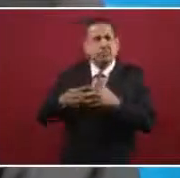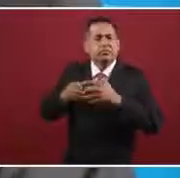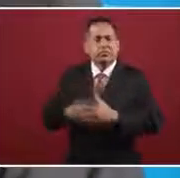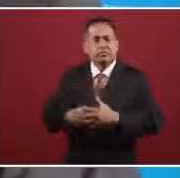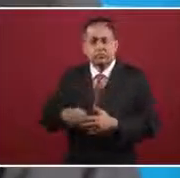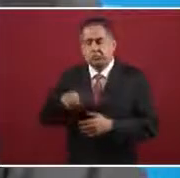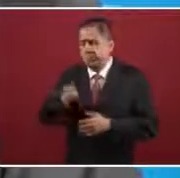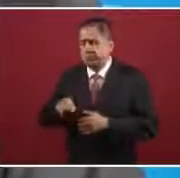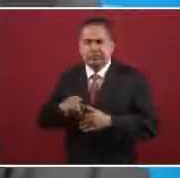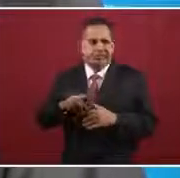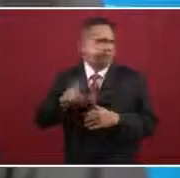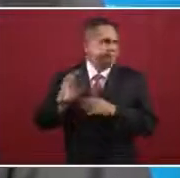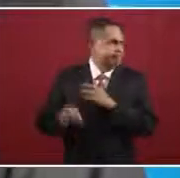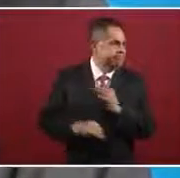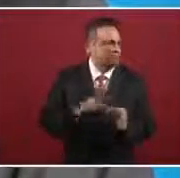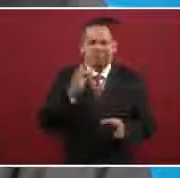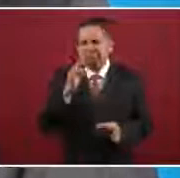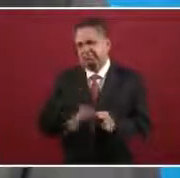consuma